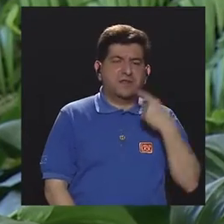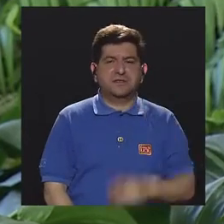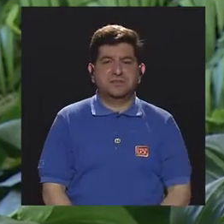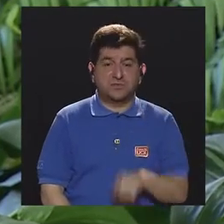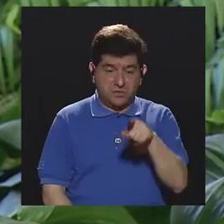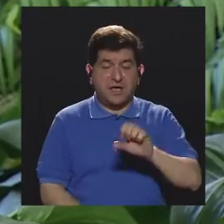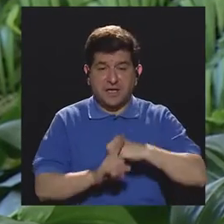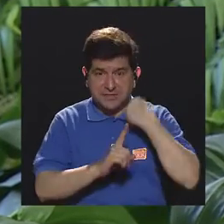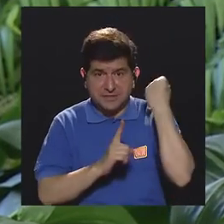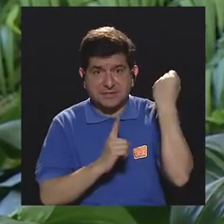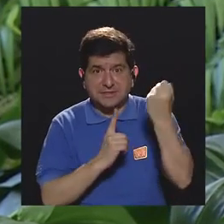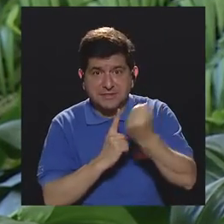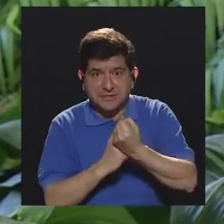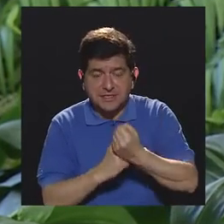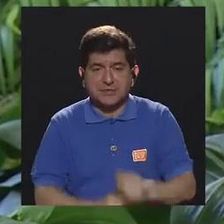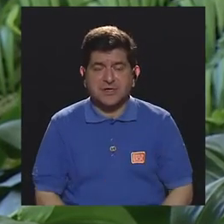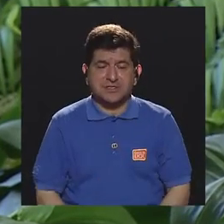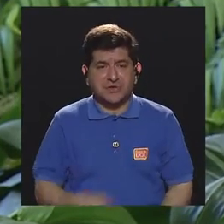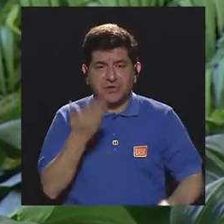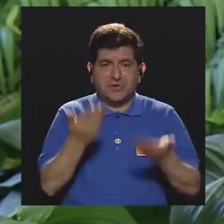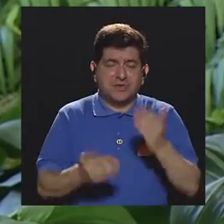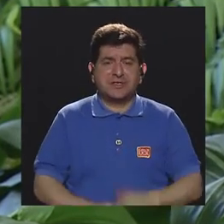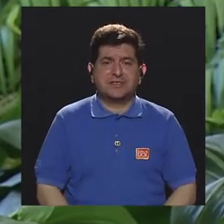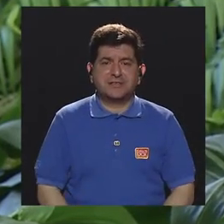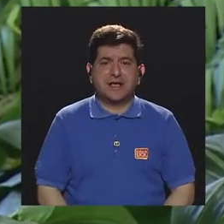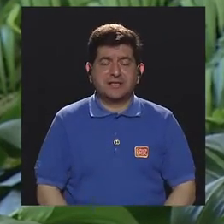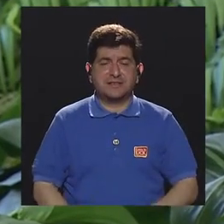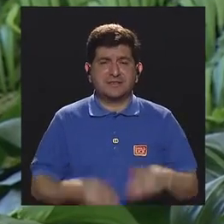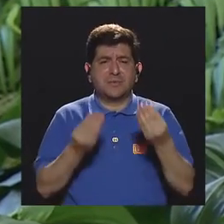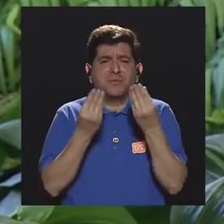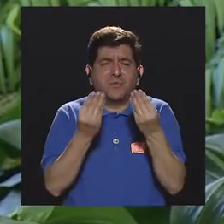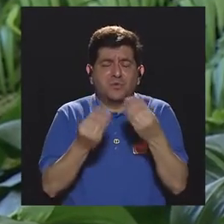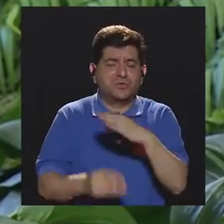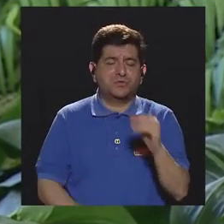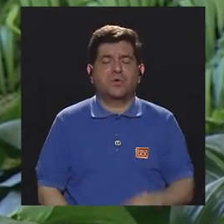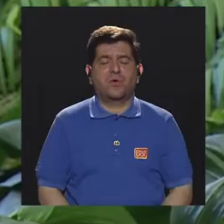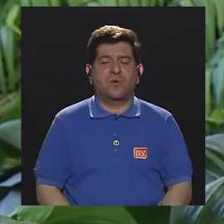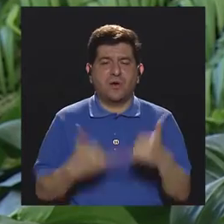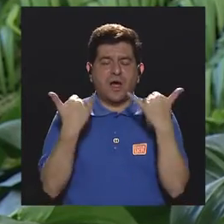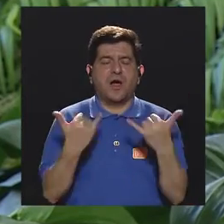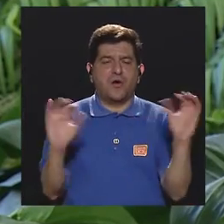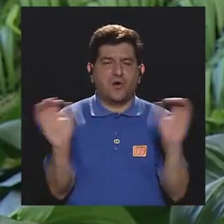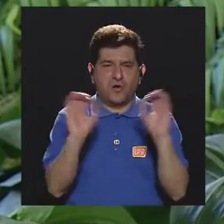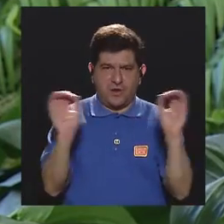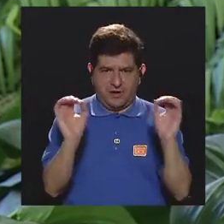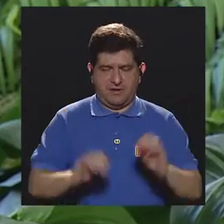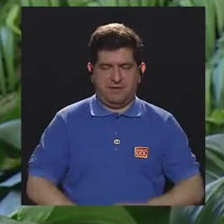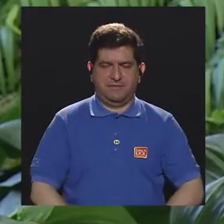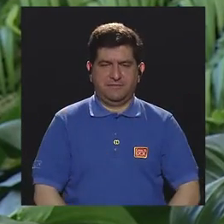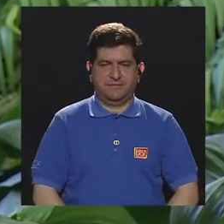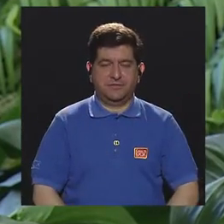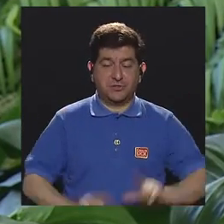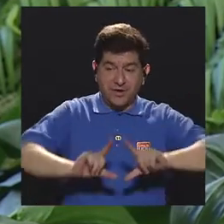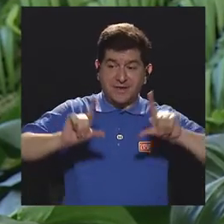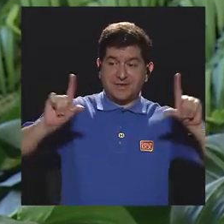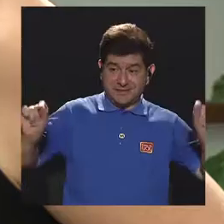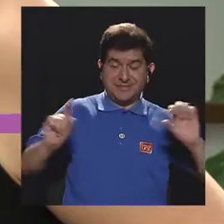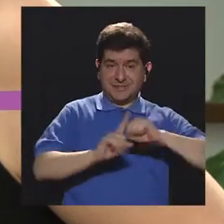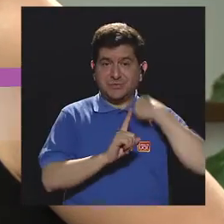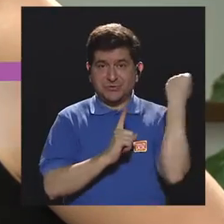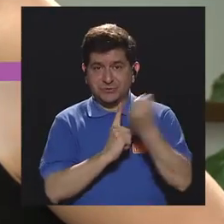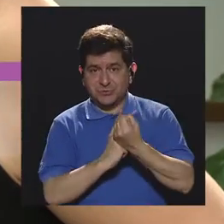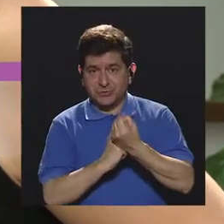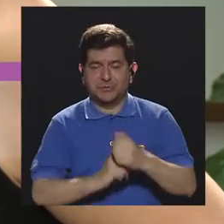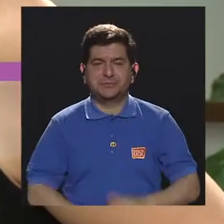de opuestos. O jugaba mucho y dejó jugar y ahora no quiero que nadie juegue, ¿entiendes? Son extremos. Yo quisiera, doña